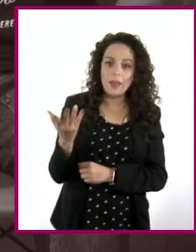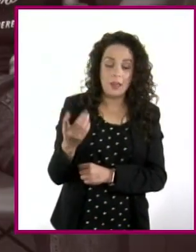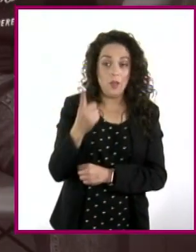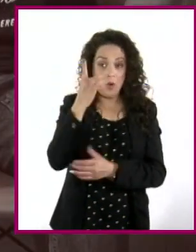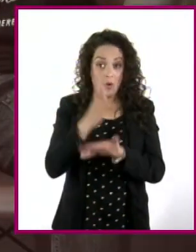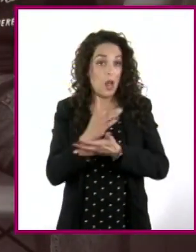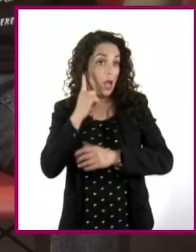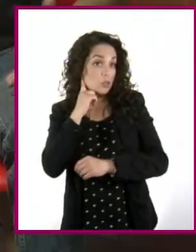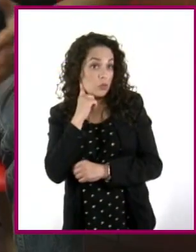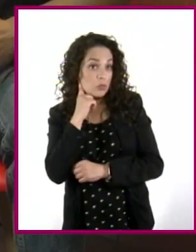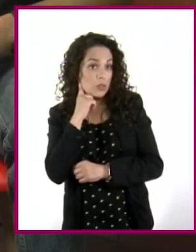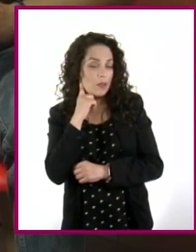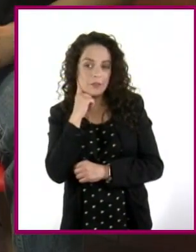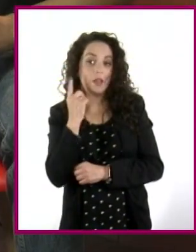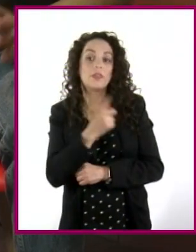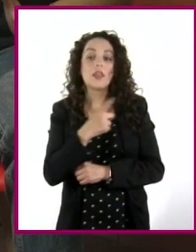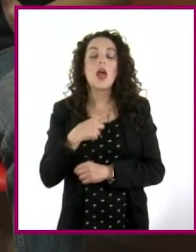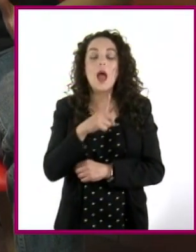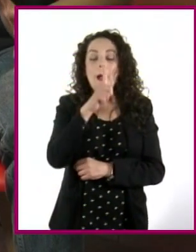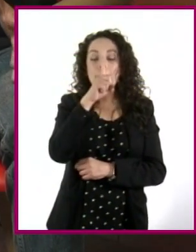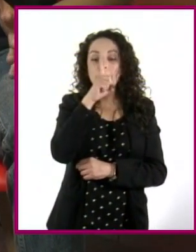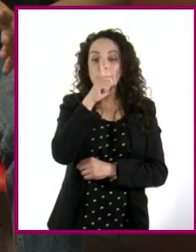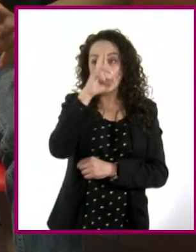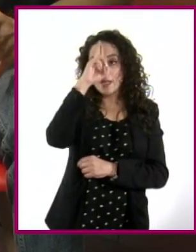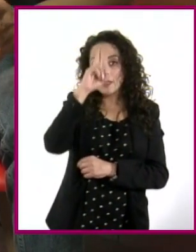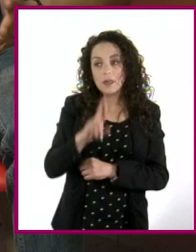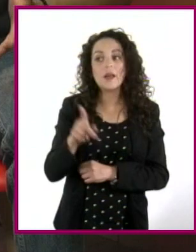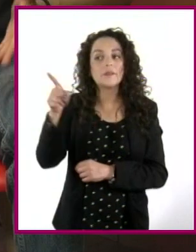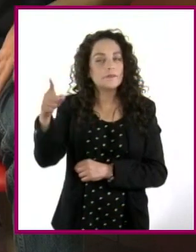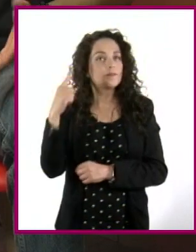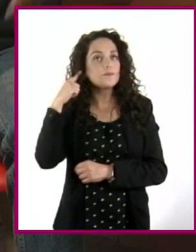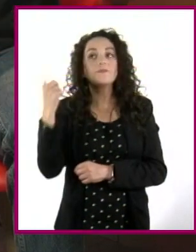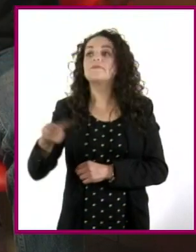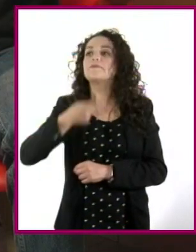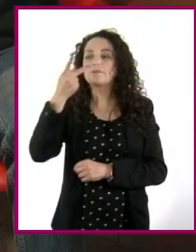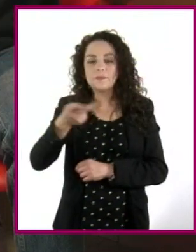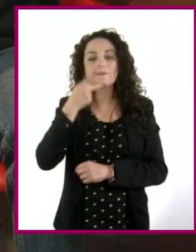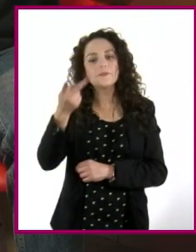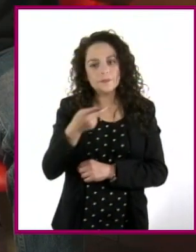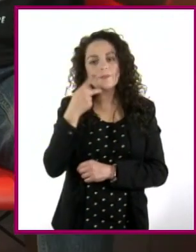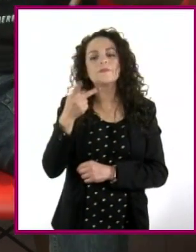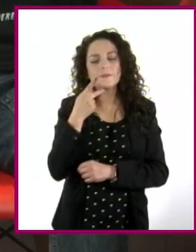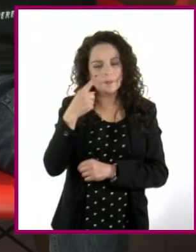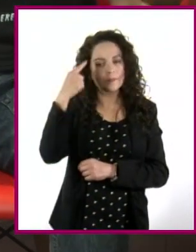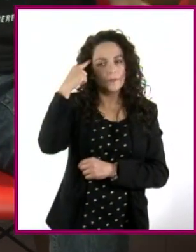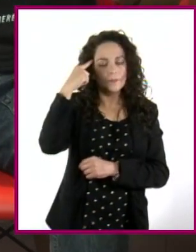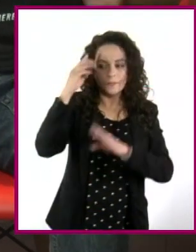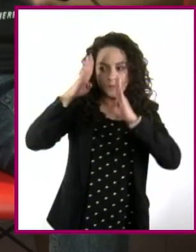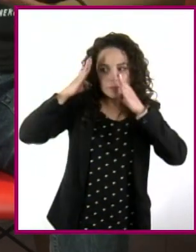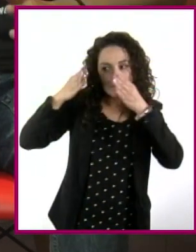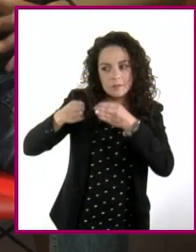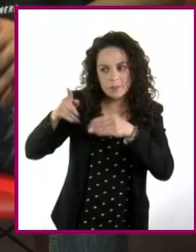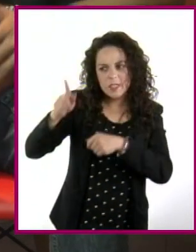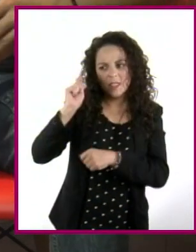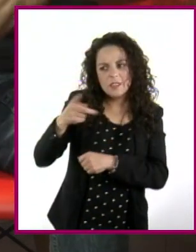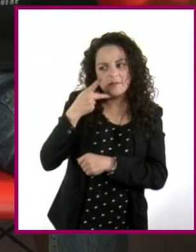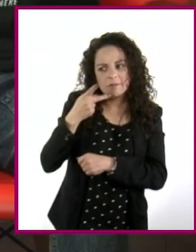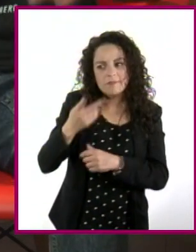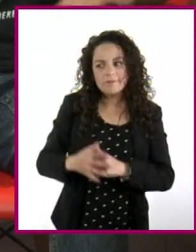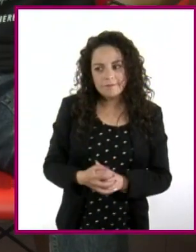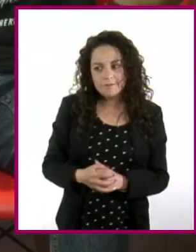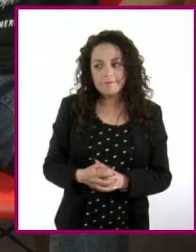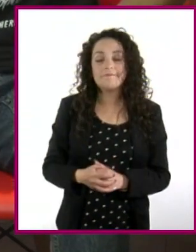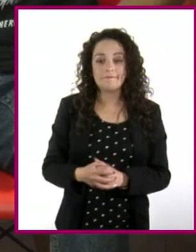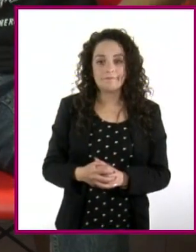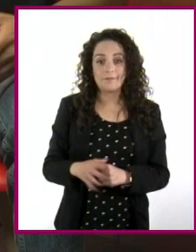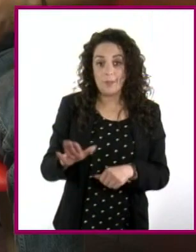silencio mientras lo hacemos. Para superar esta barrera hay que dejar hablar al interlocutor y concentrarse en él. La clave está en hacerle ver que hay un